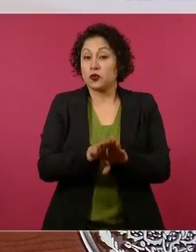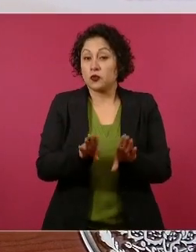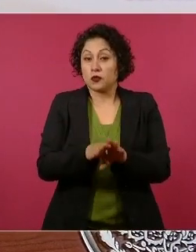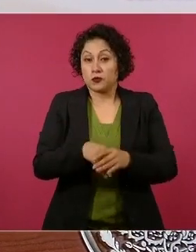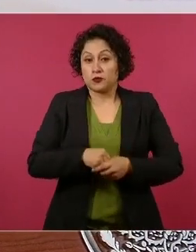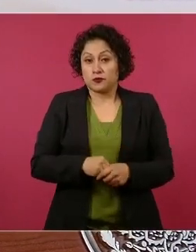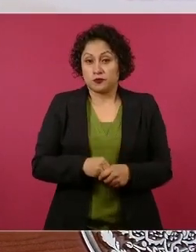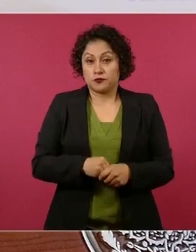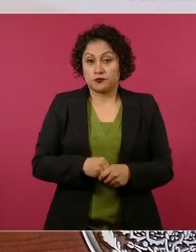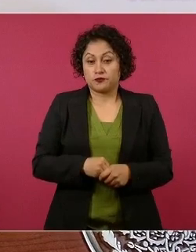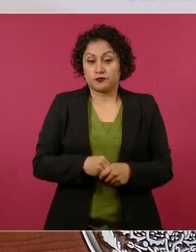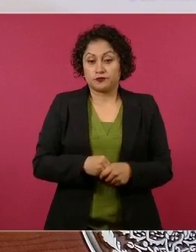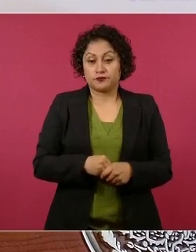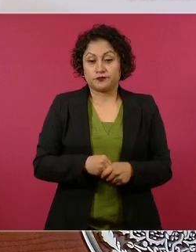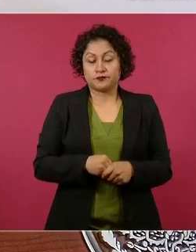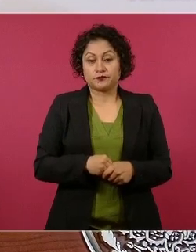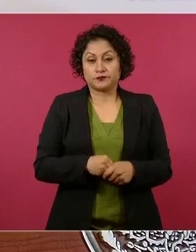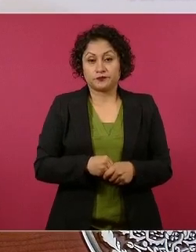el escritorio,